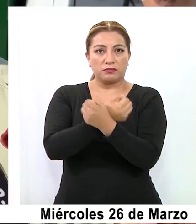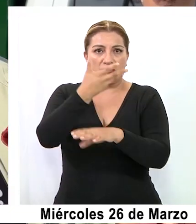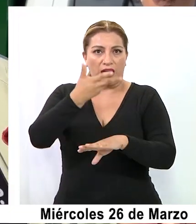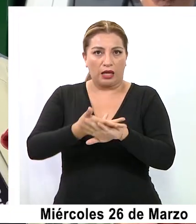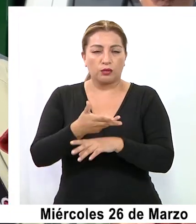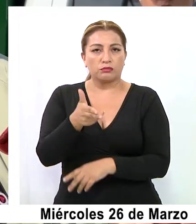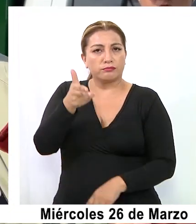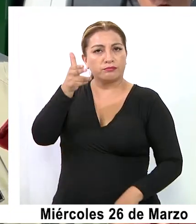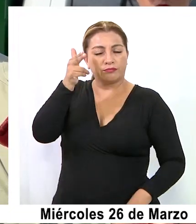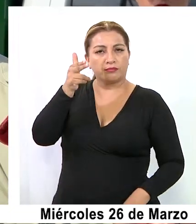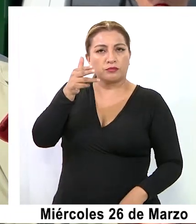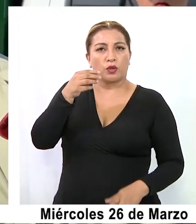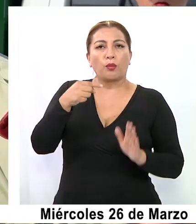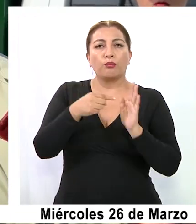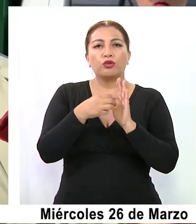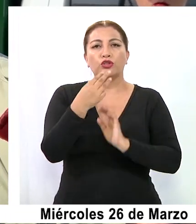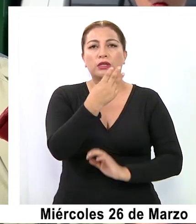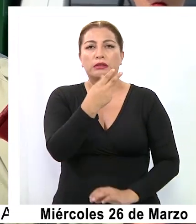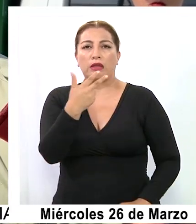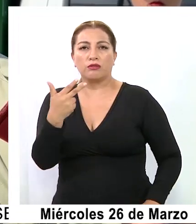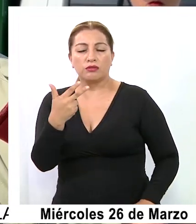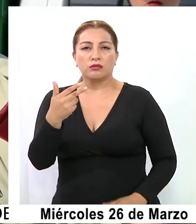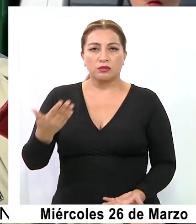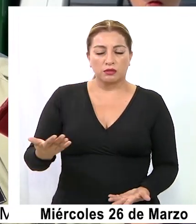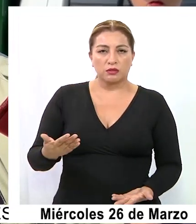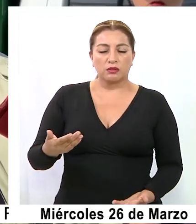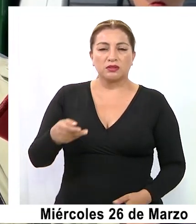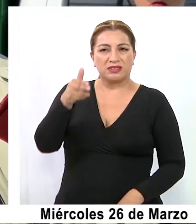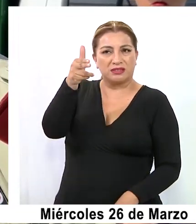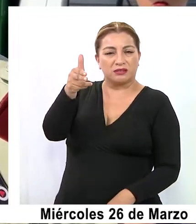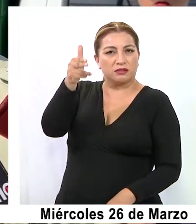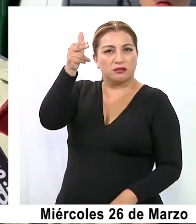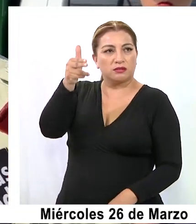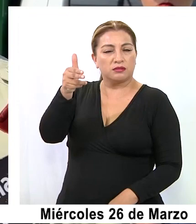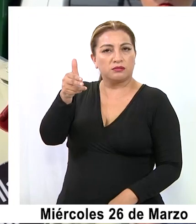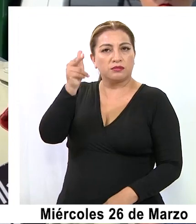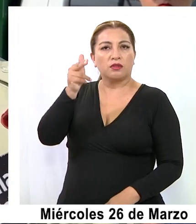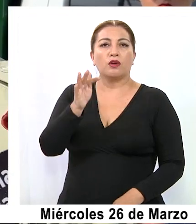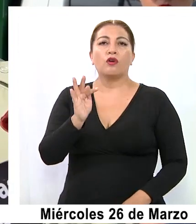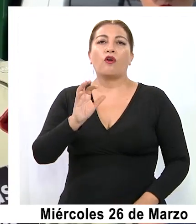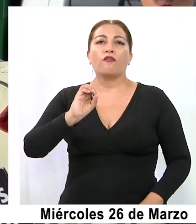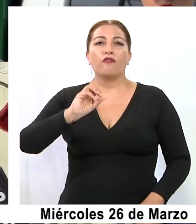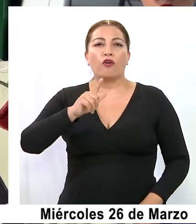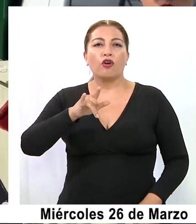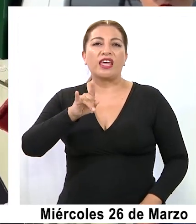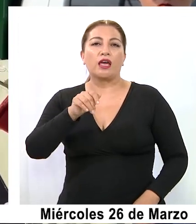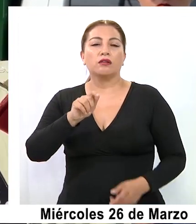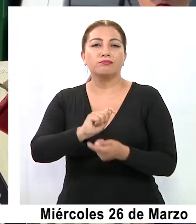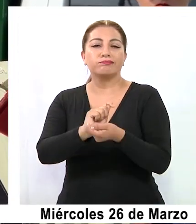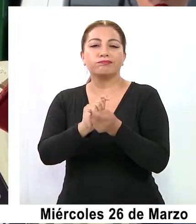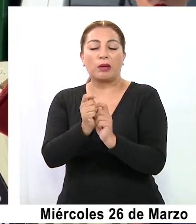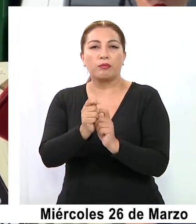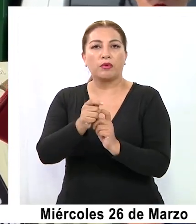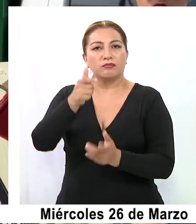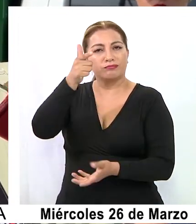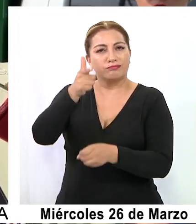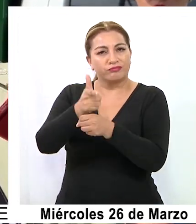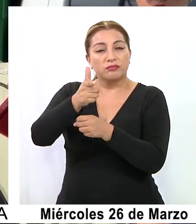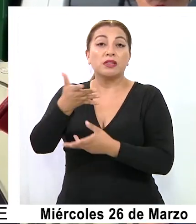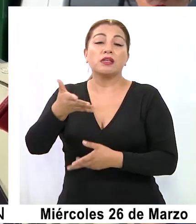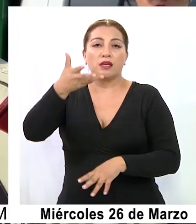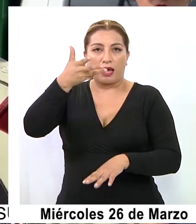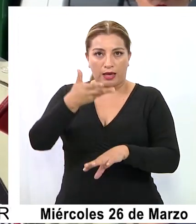revólver .38, el cual es un armamento de fogueo adaptado para el disparo y el cual